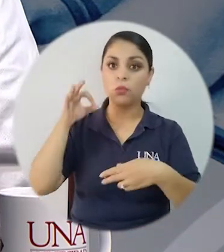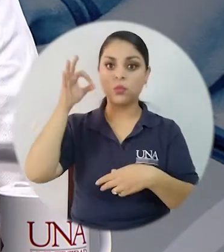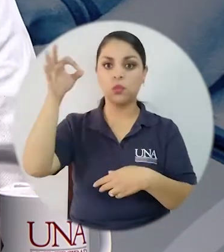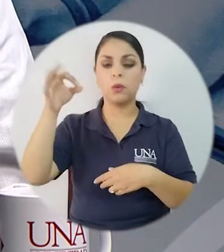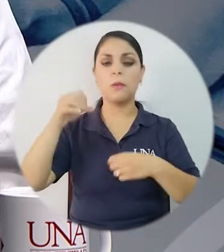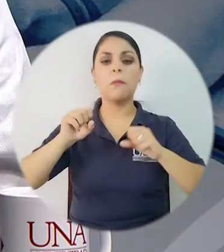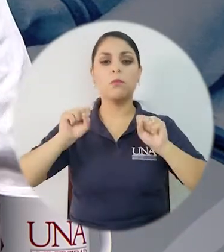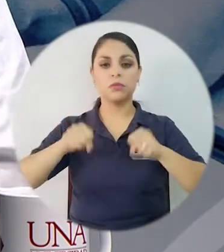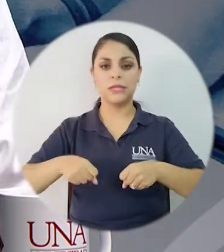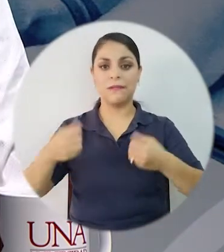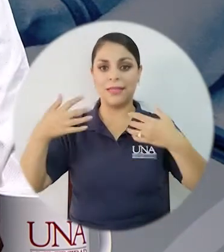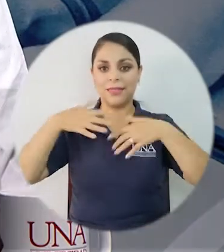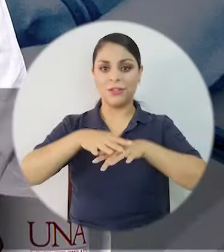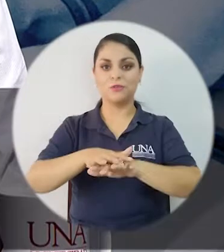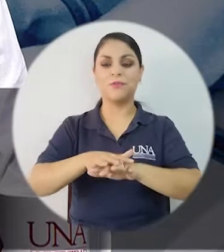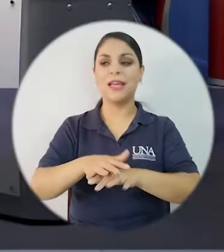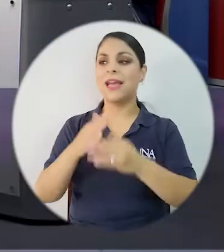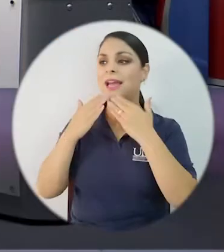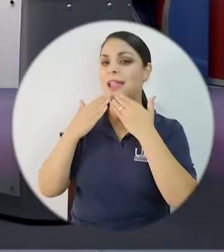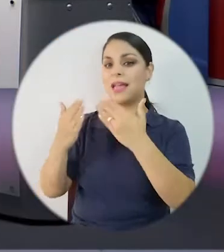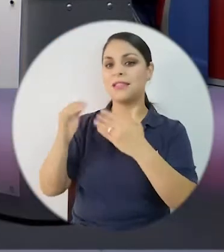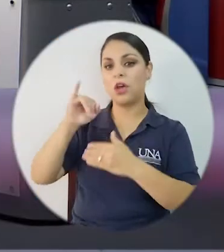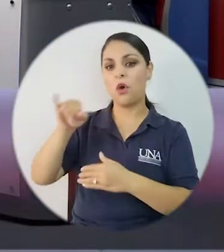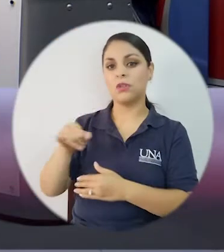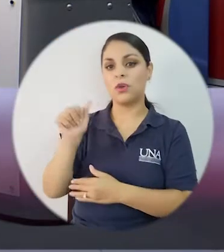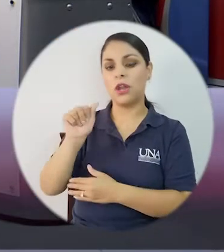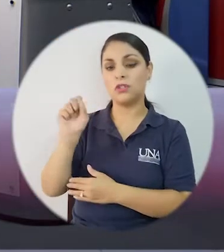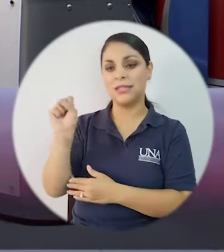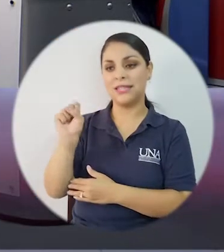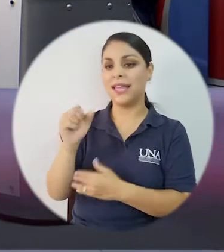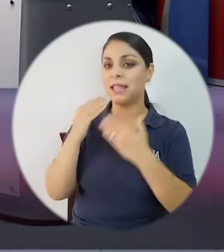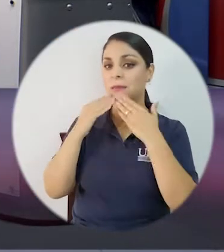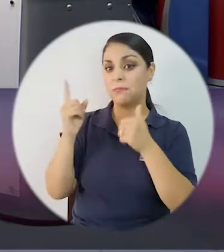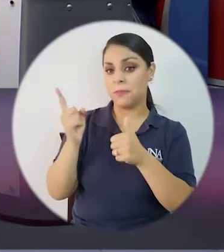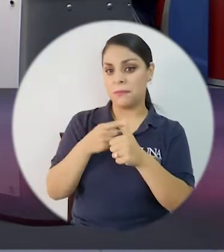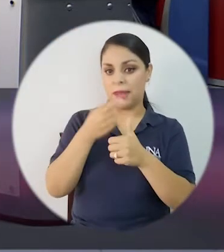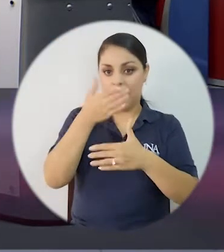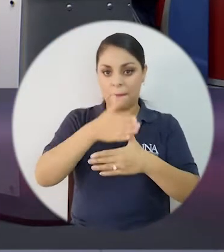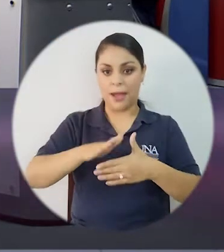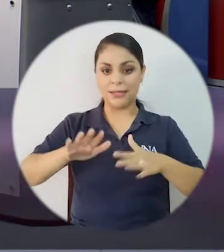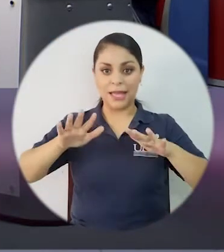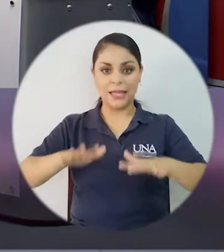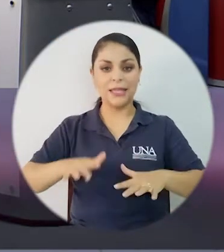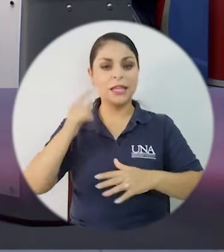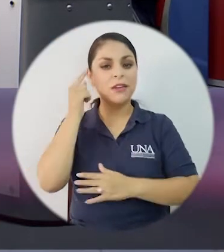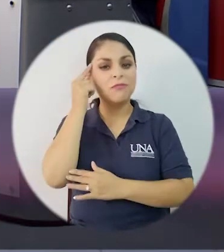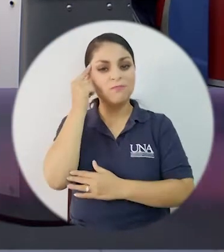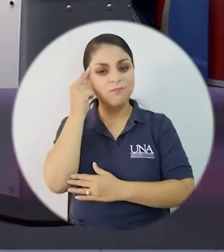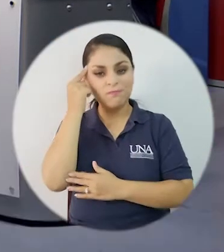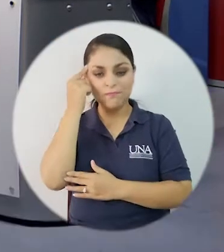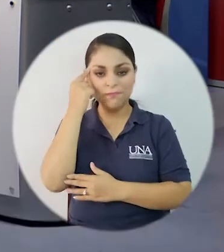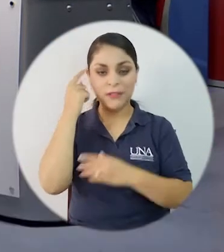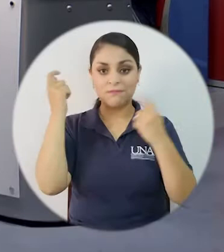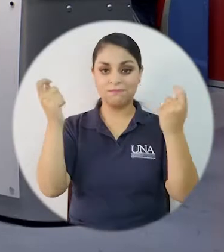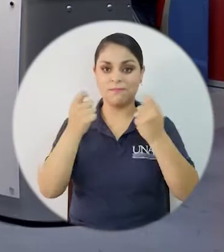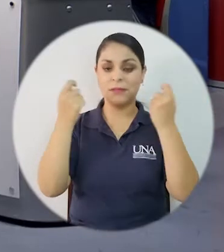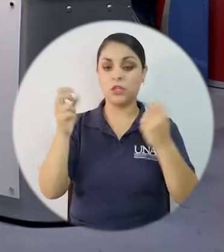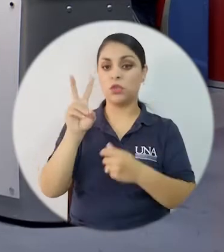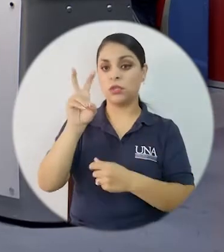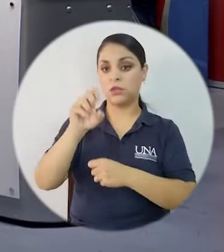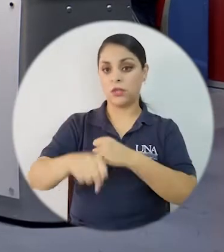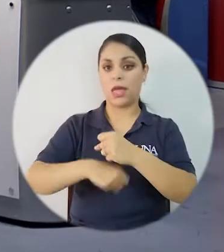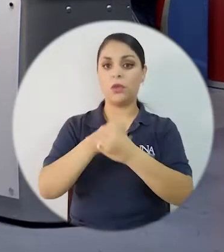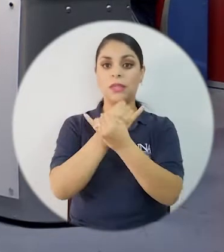y de una posible integración. Muchas gracias, José Aurelio Sandí, por estar con nosotros en este primer bloque de reflexión sobre la conmemoración